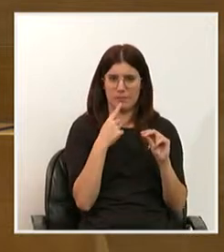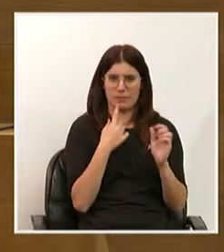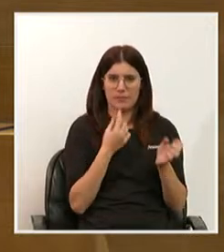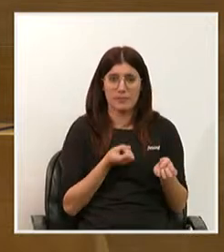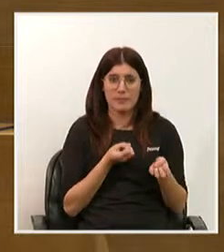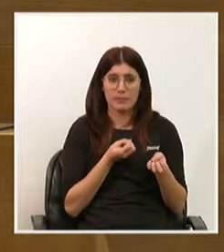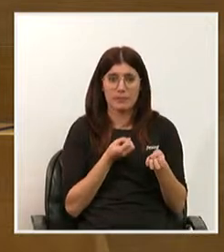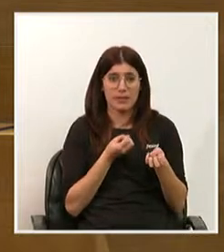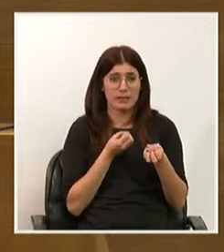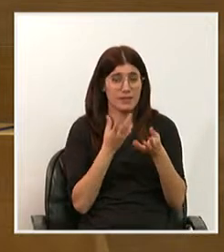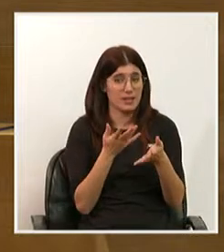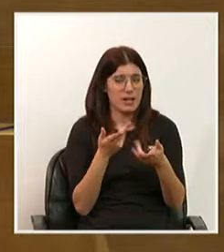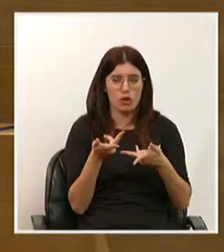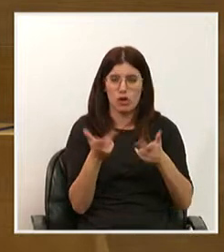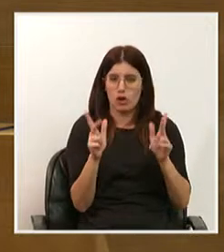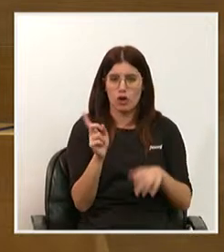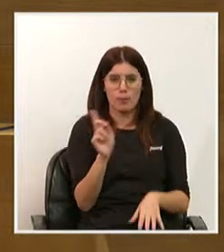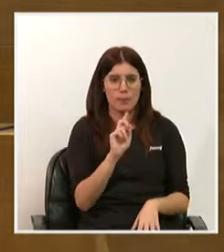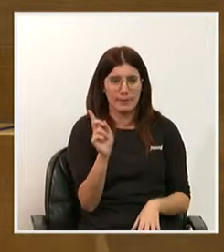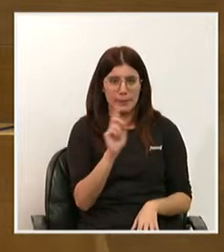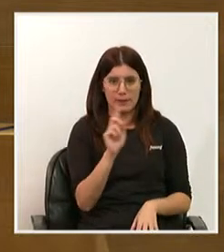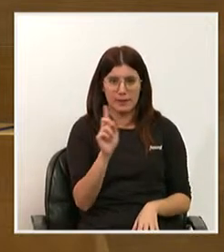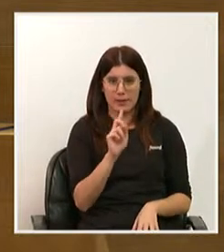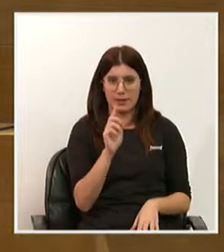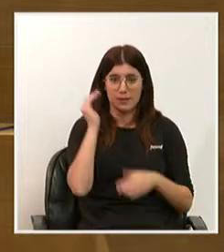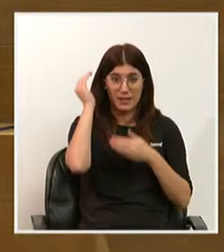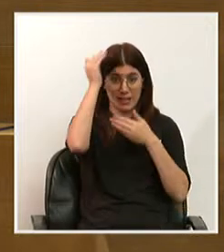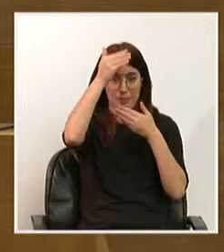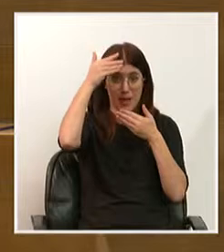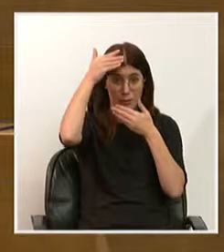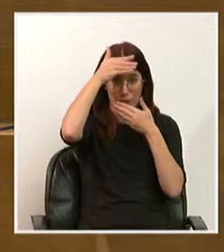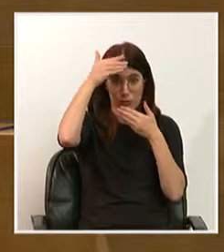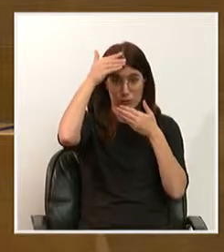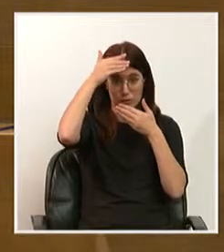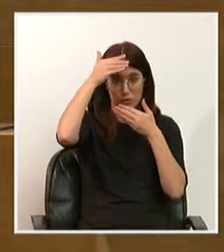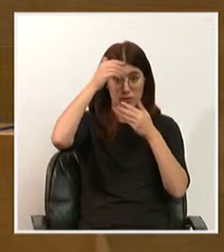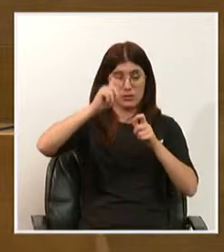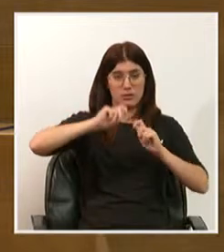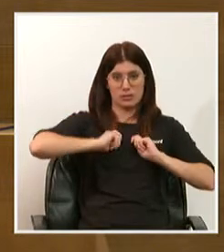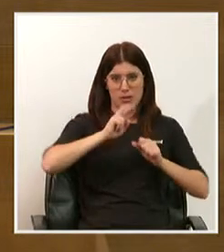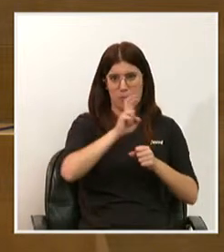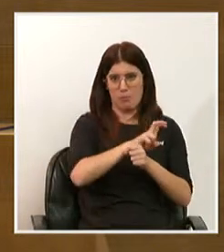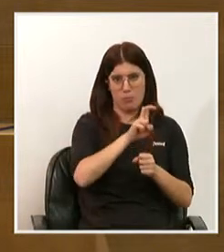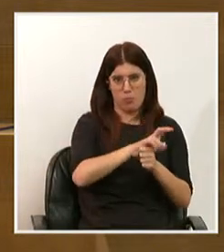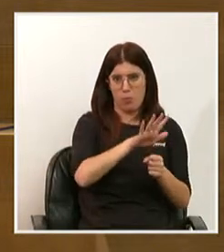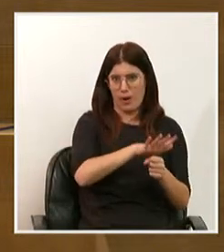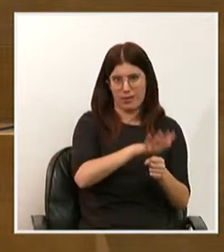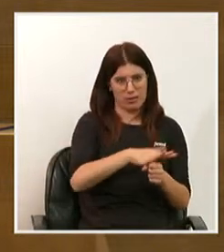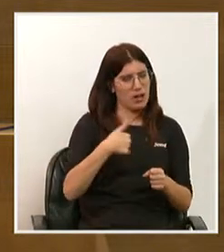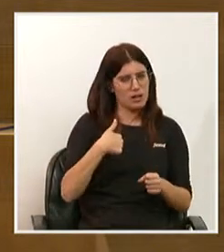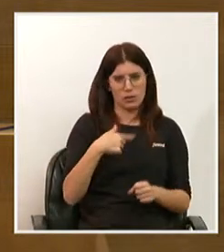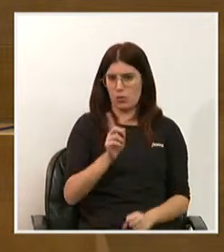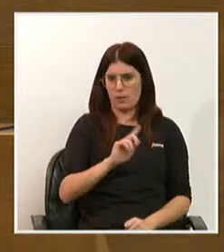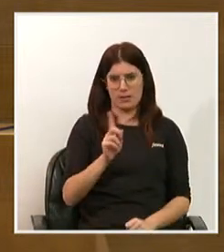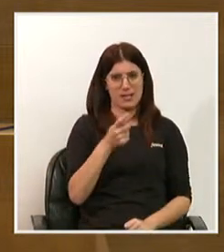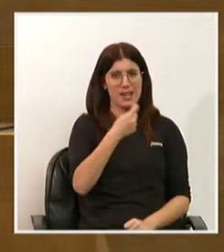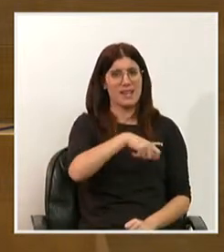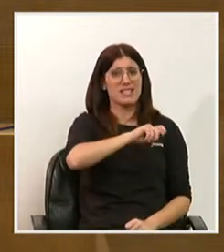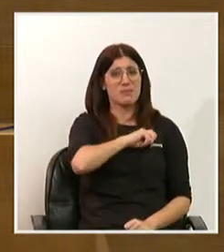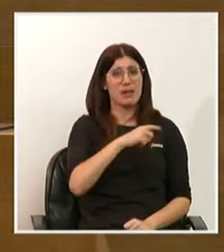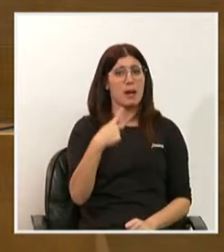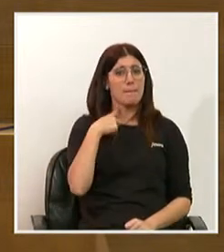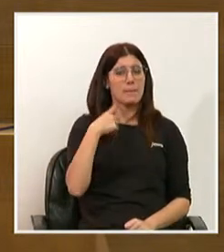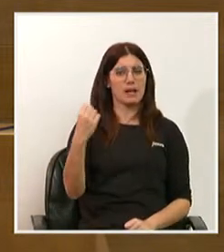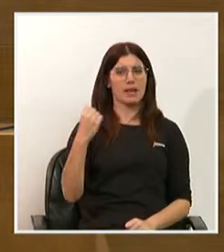que no vamos a permitir que Marruecos sea el proveedor de la huerta no vamos a permitir que espa pierda su